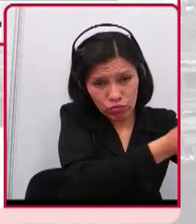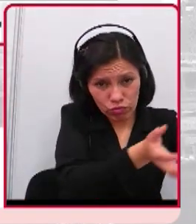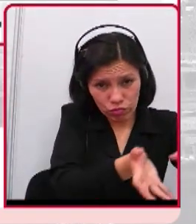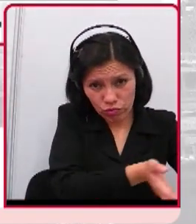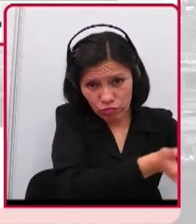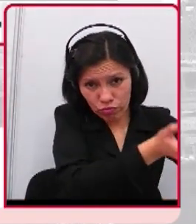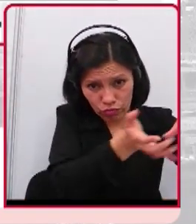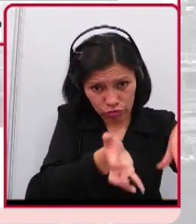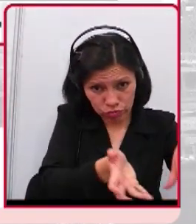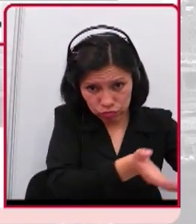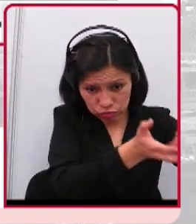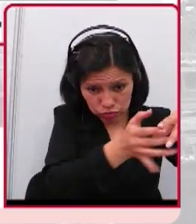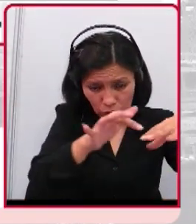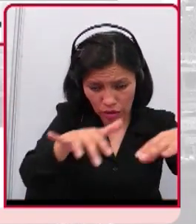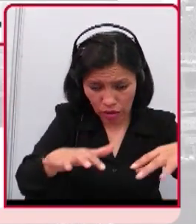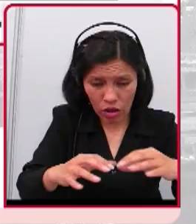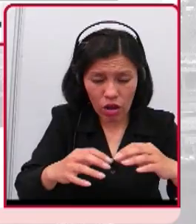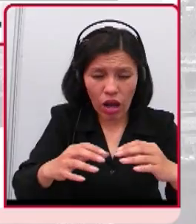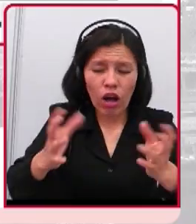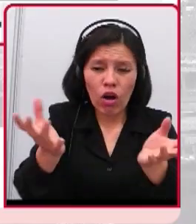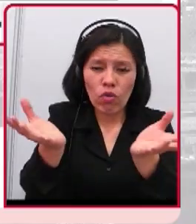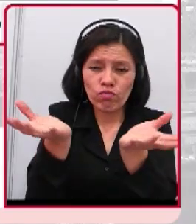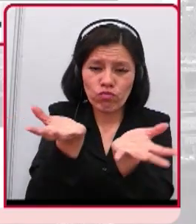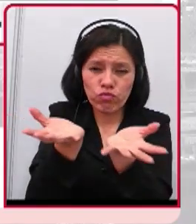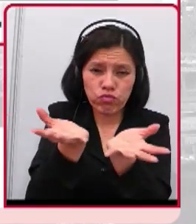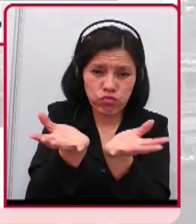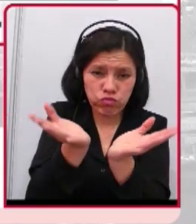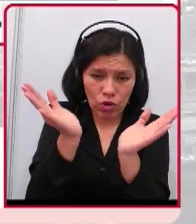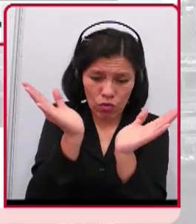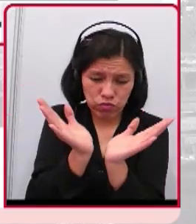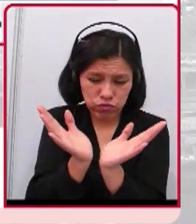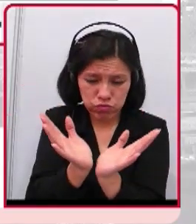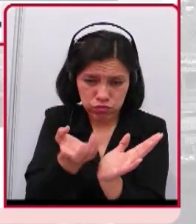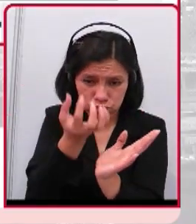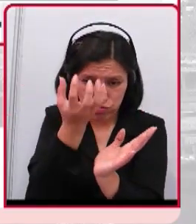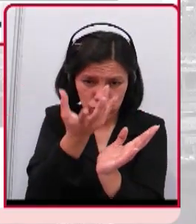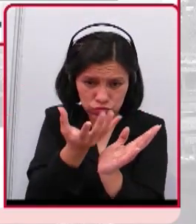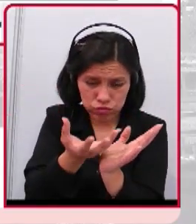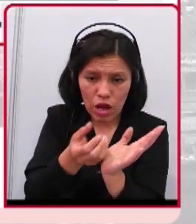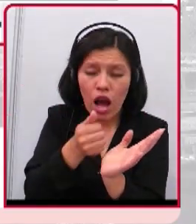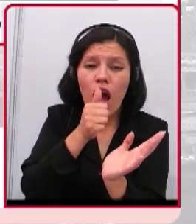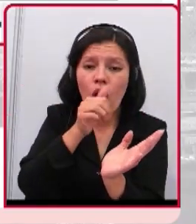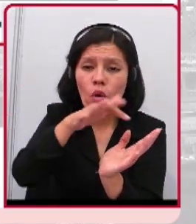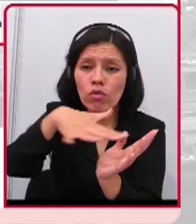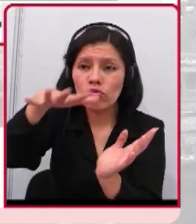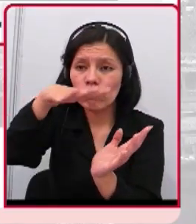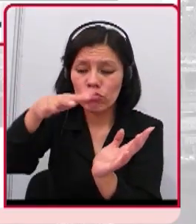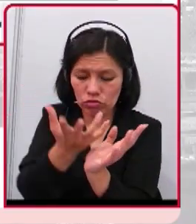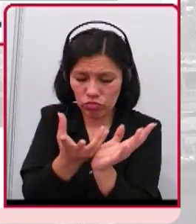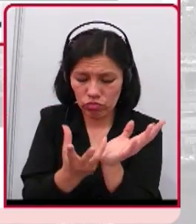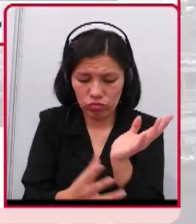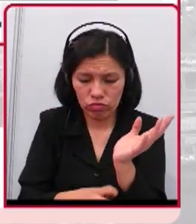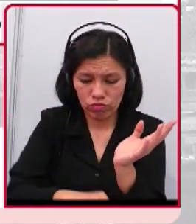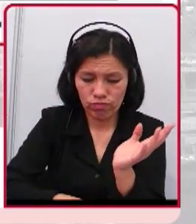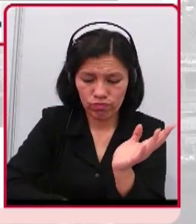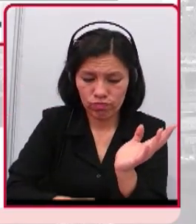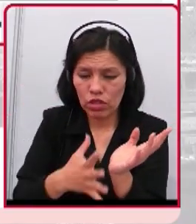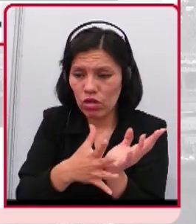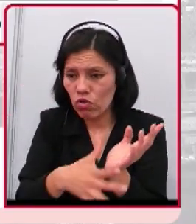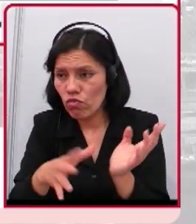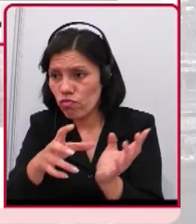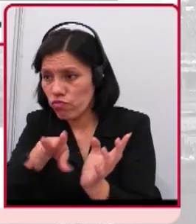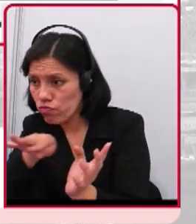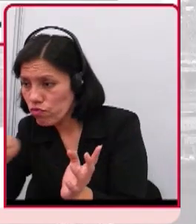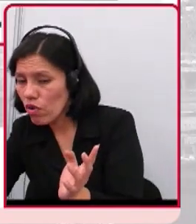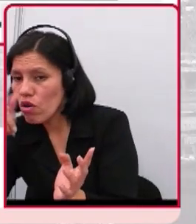salir de manera continua. El operador lo realizaba, pero en algunas ocasiones, debido a otras actividades, no podía realizarlo. Entonces,